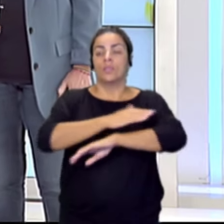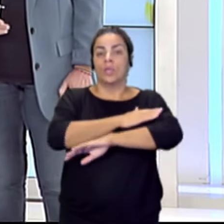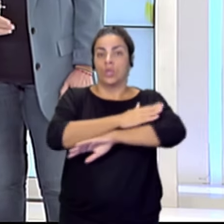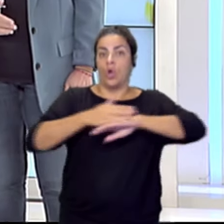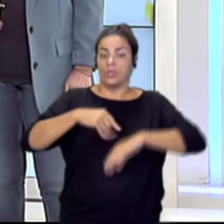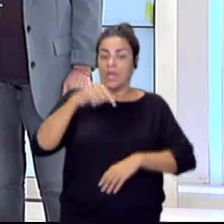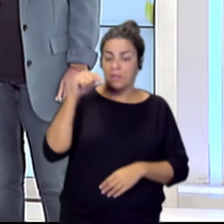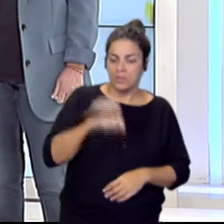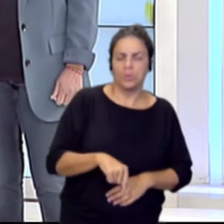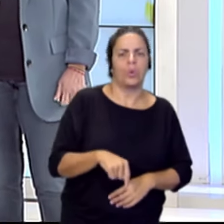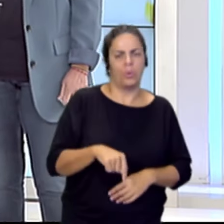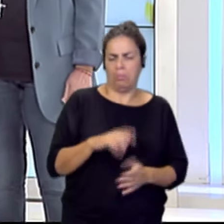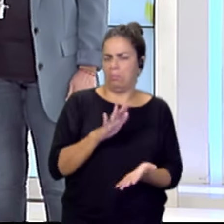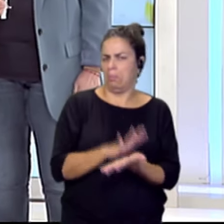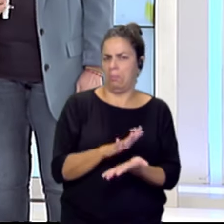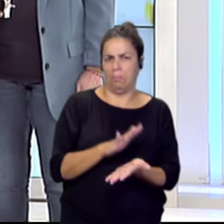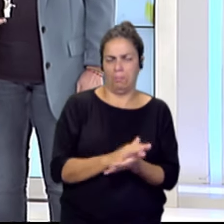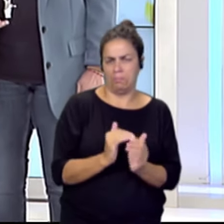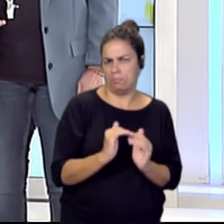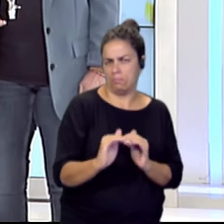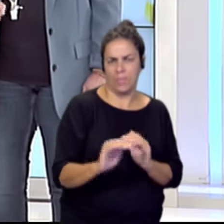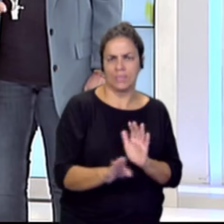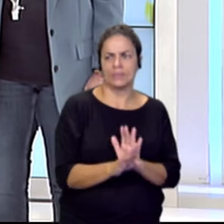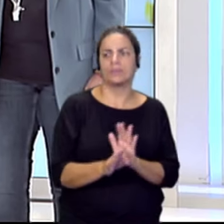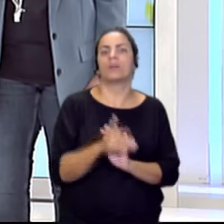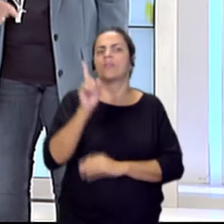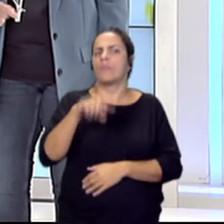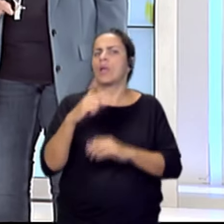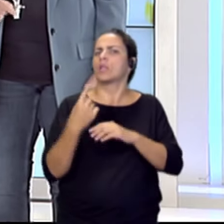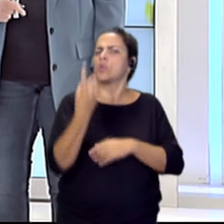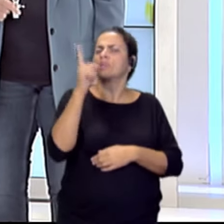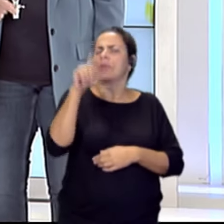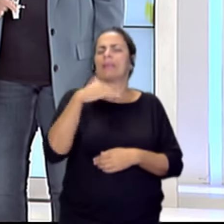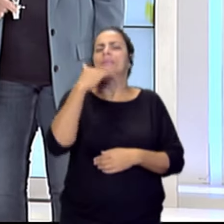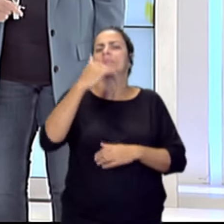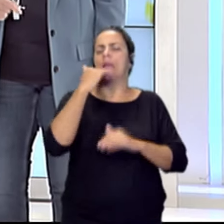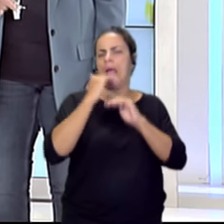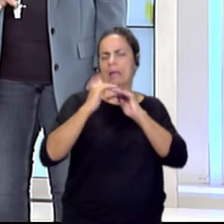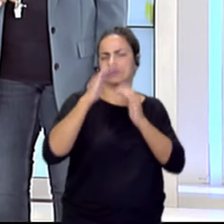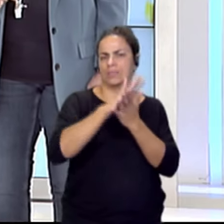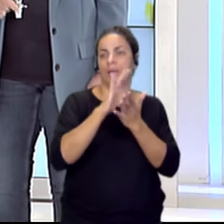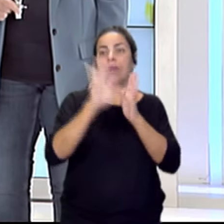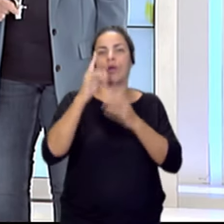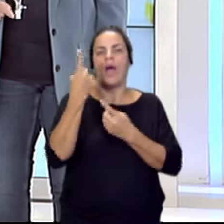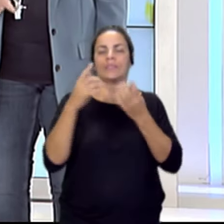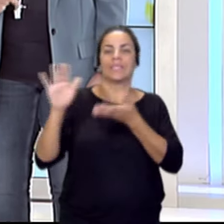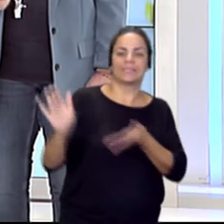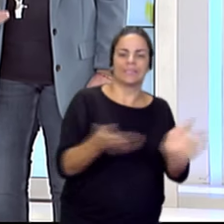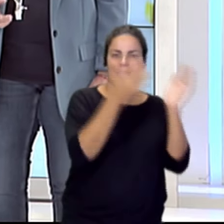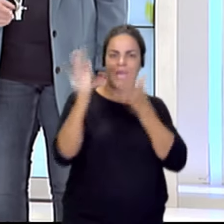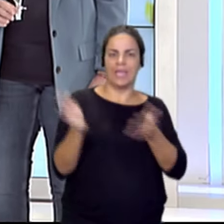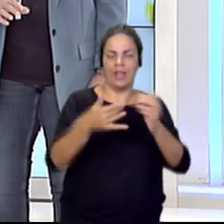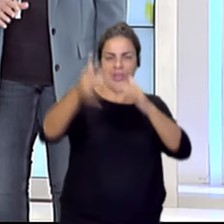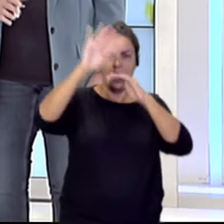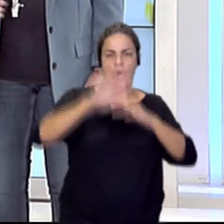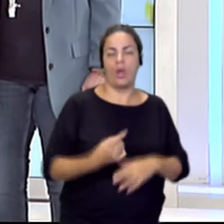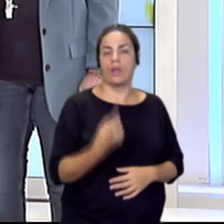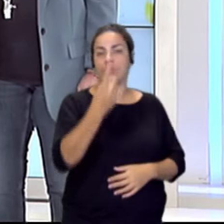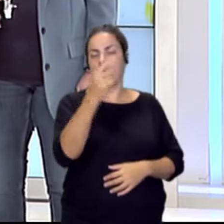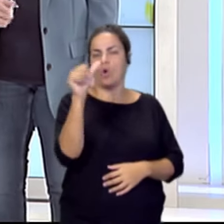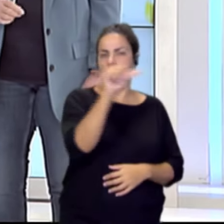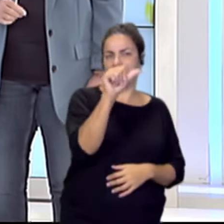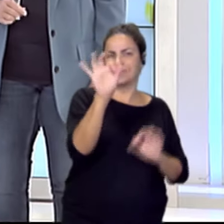va a seguir prácticamente en calma, casi también en calma por el norte, pero seguirán entrando series de olas del noroeste de mar de fondo, y